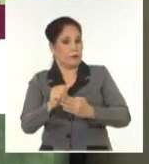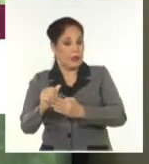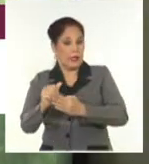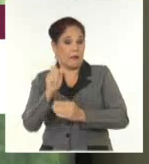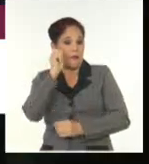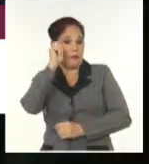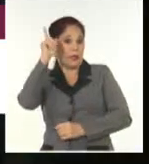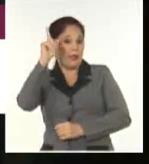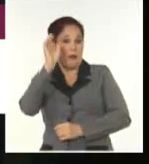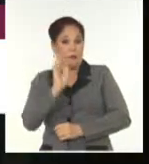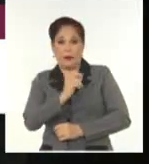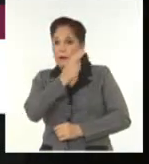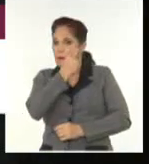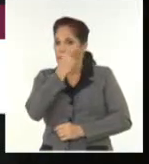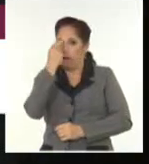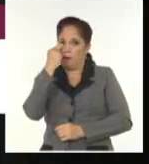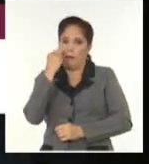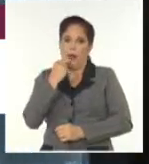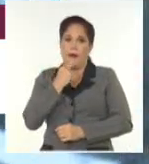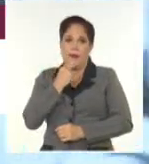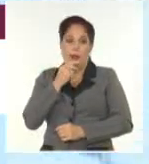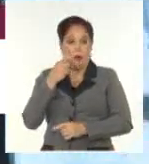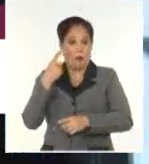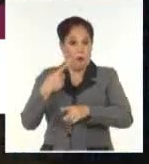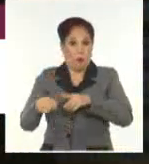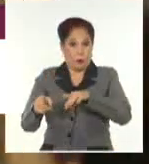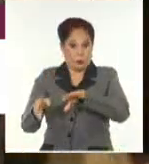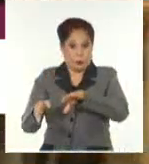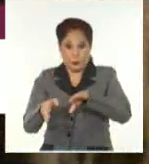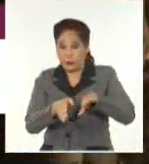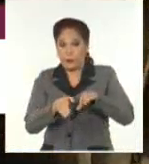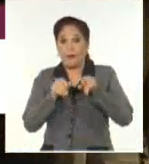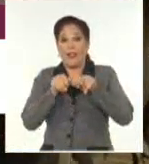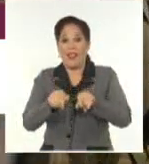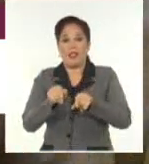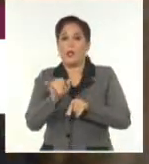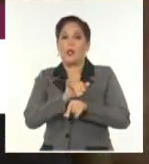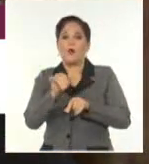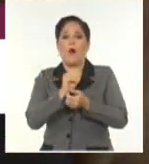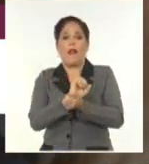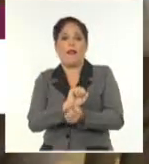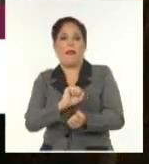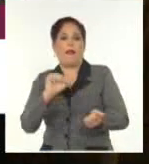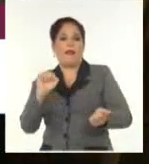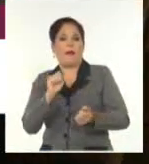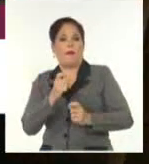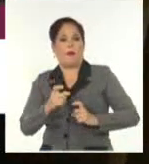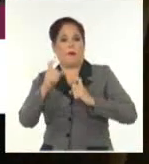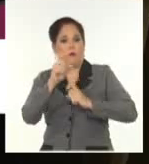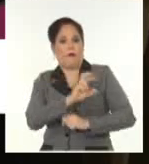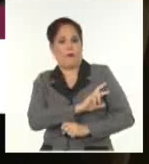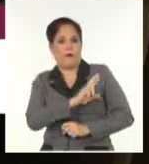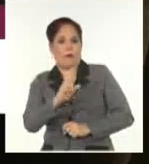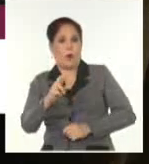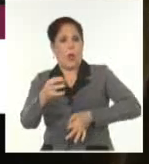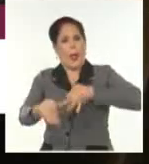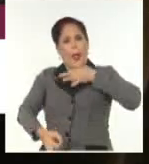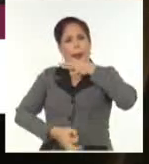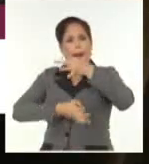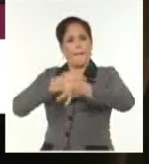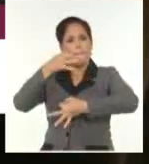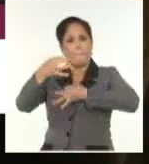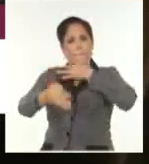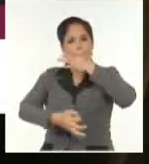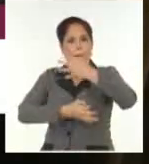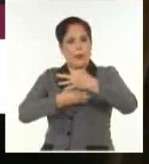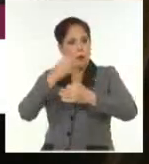de José Martí. En otro momento, sobre la gesta libertaria de nuestro país, se le explicó al jefe de